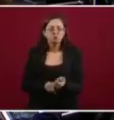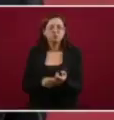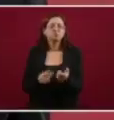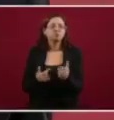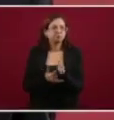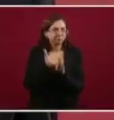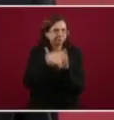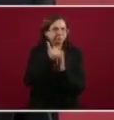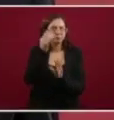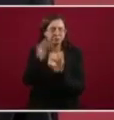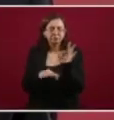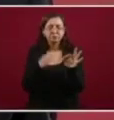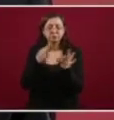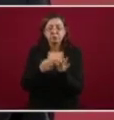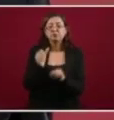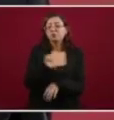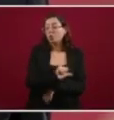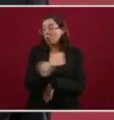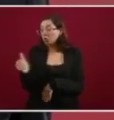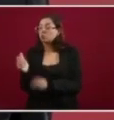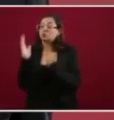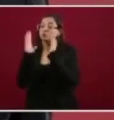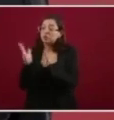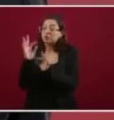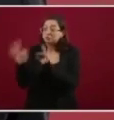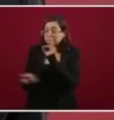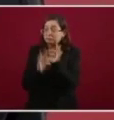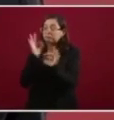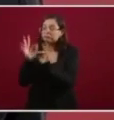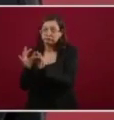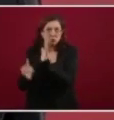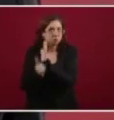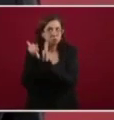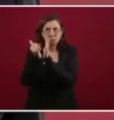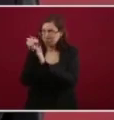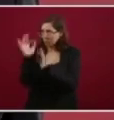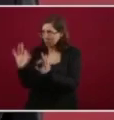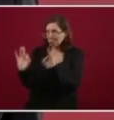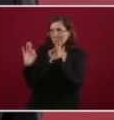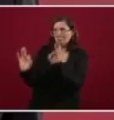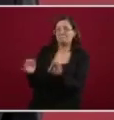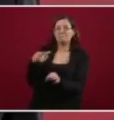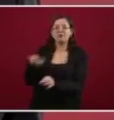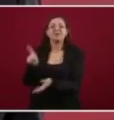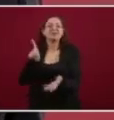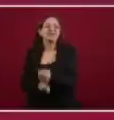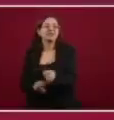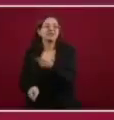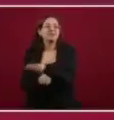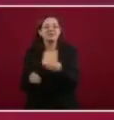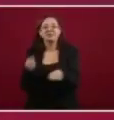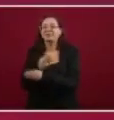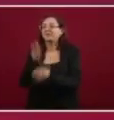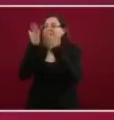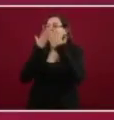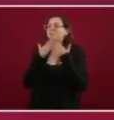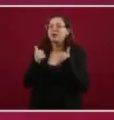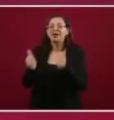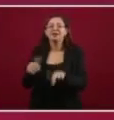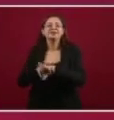otros que están terminados y no están equipados o no tienen personal,